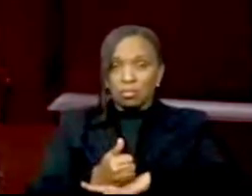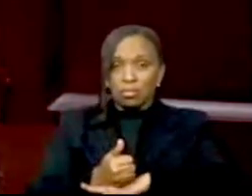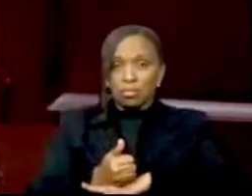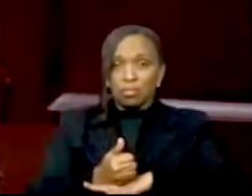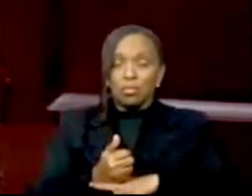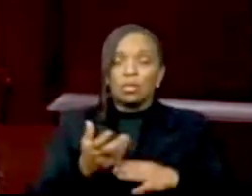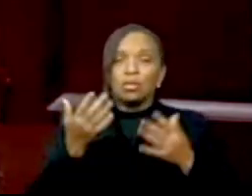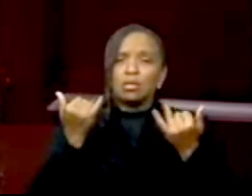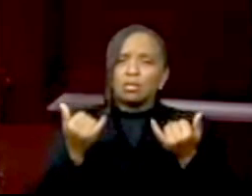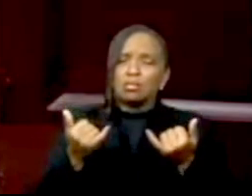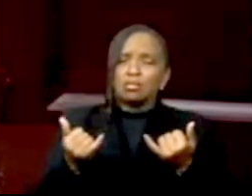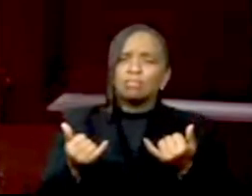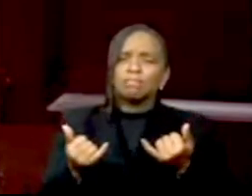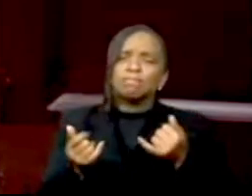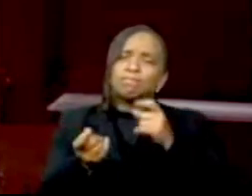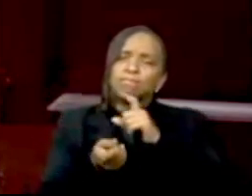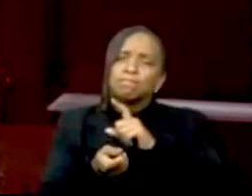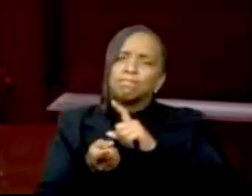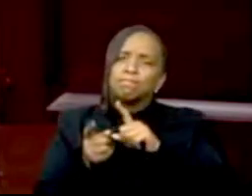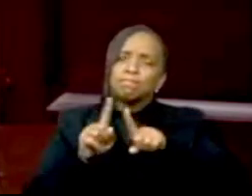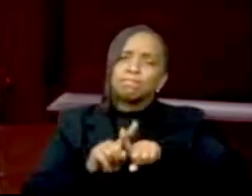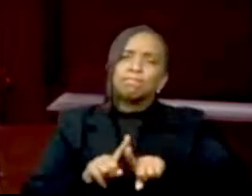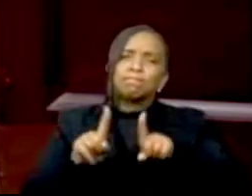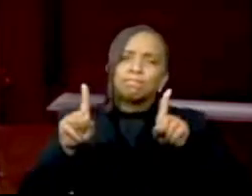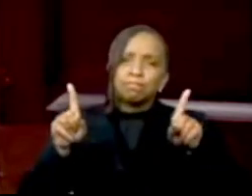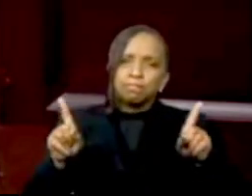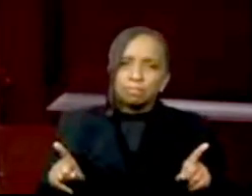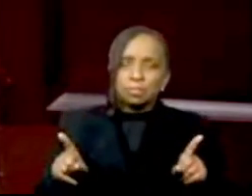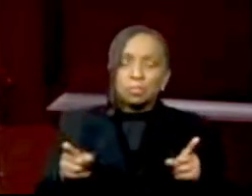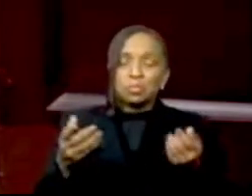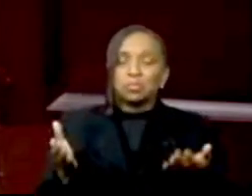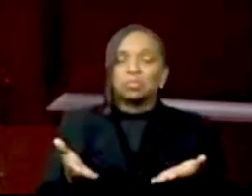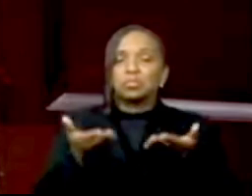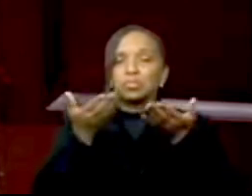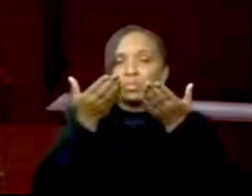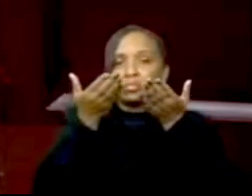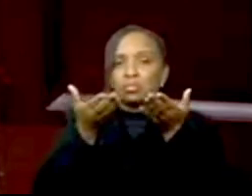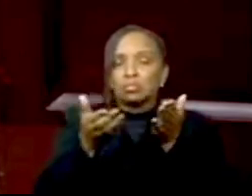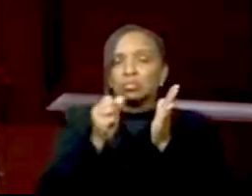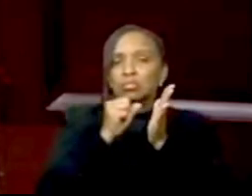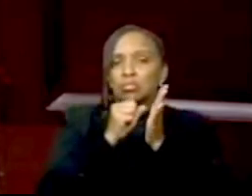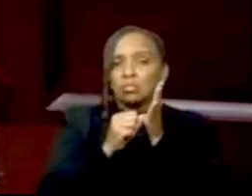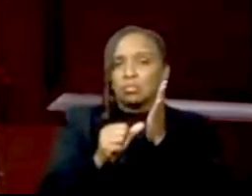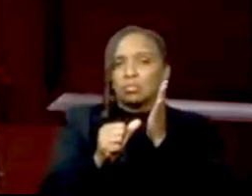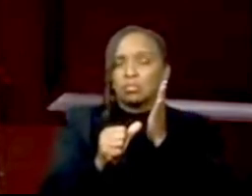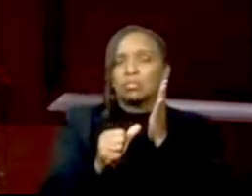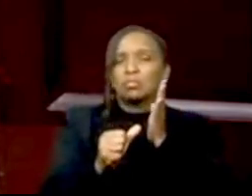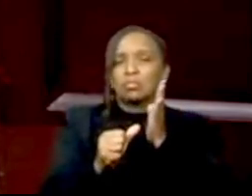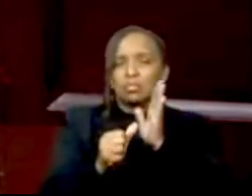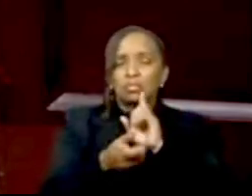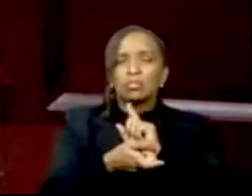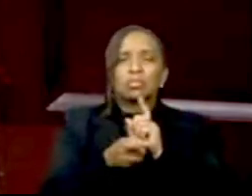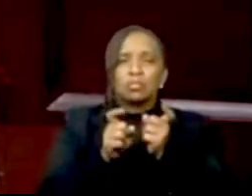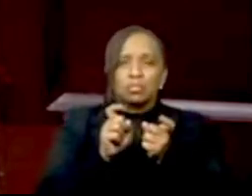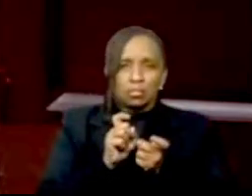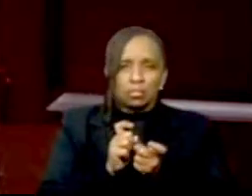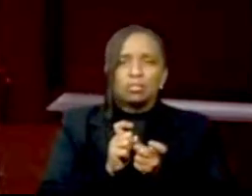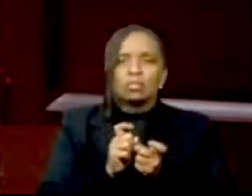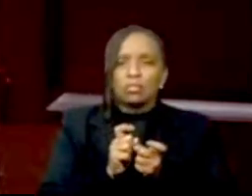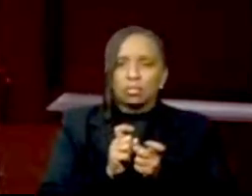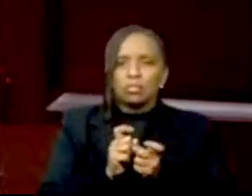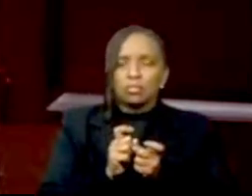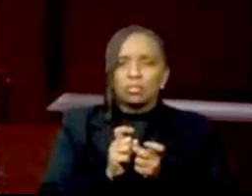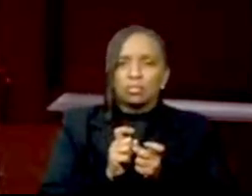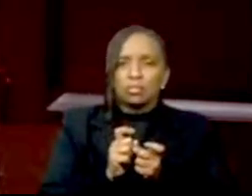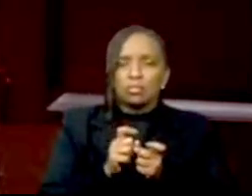citado el artículo modificado, por tanto, para que la administración pública siga teniendo la